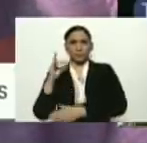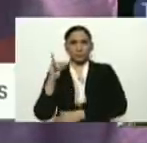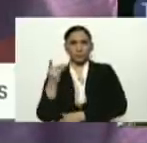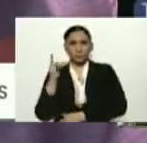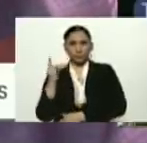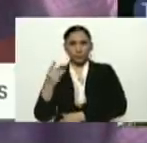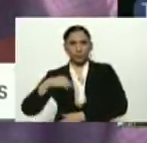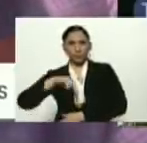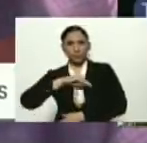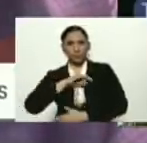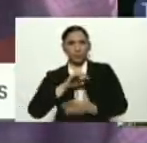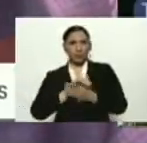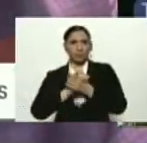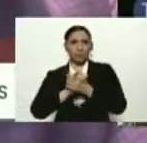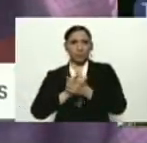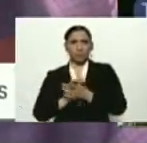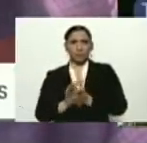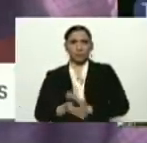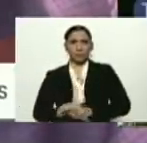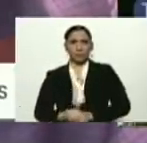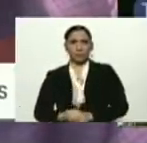nuestros compañeros